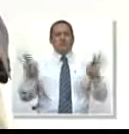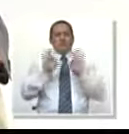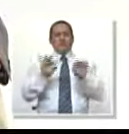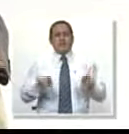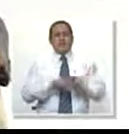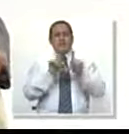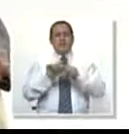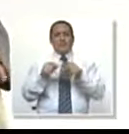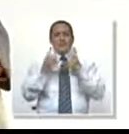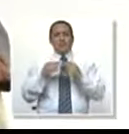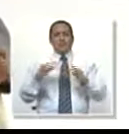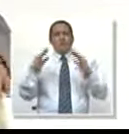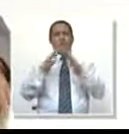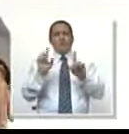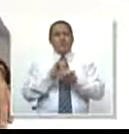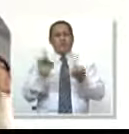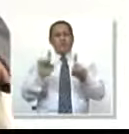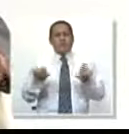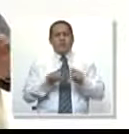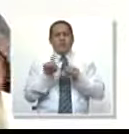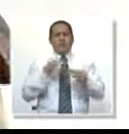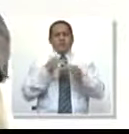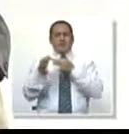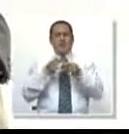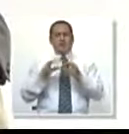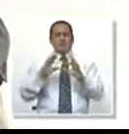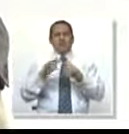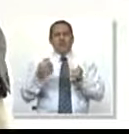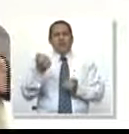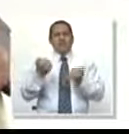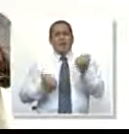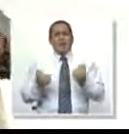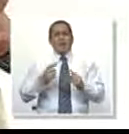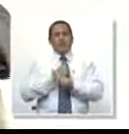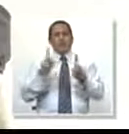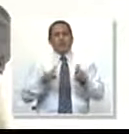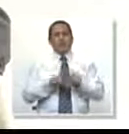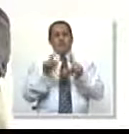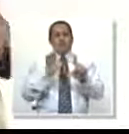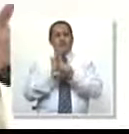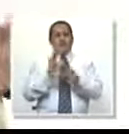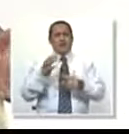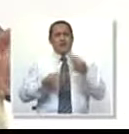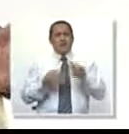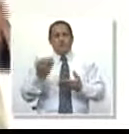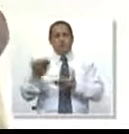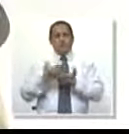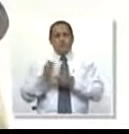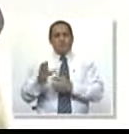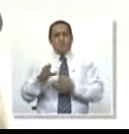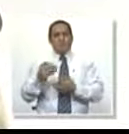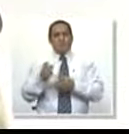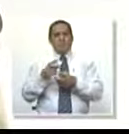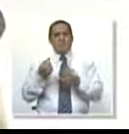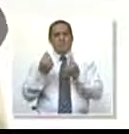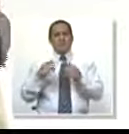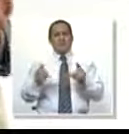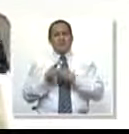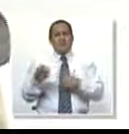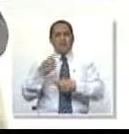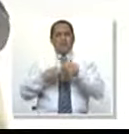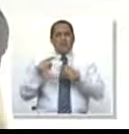no estamos litigando sobre un inmueble no estamos hablando sobre un automóvil sobre un litigio que tú me prestaste dinero o yo no te lo